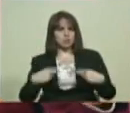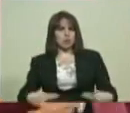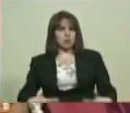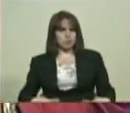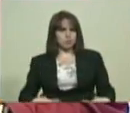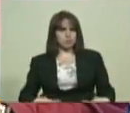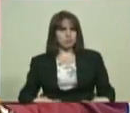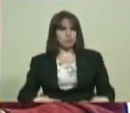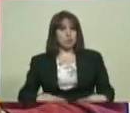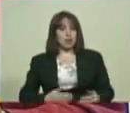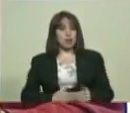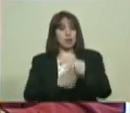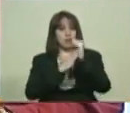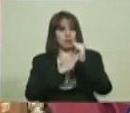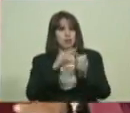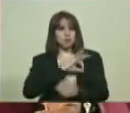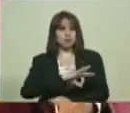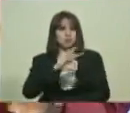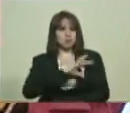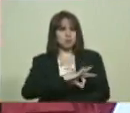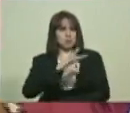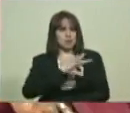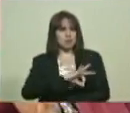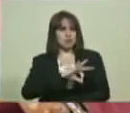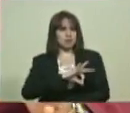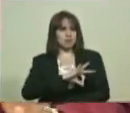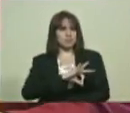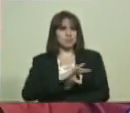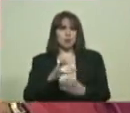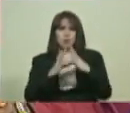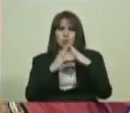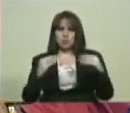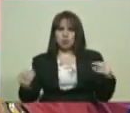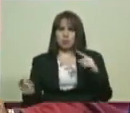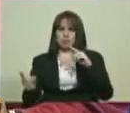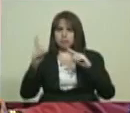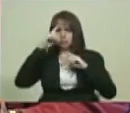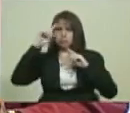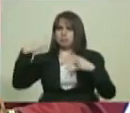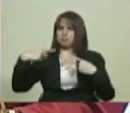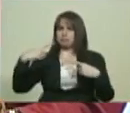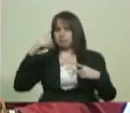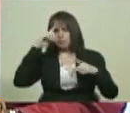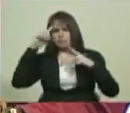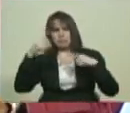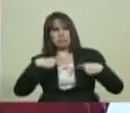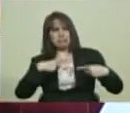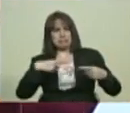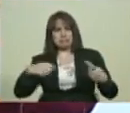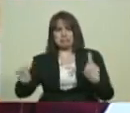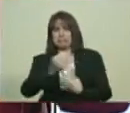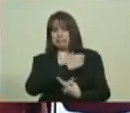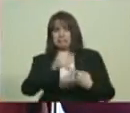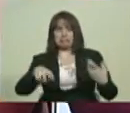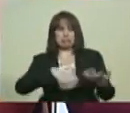líderes sociales, bueno, con todas las amenazas, la violencia, uno dice,